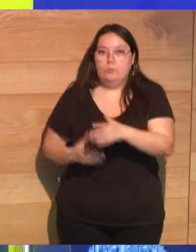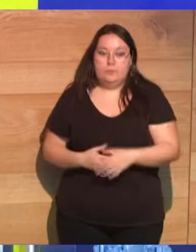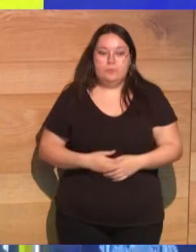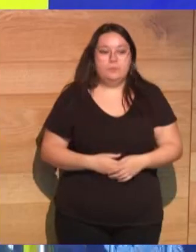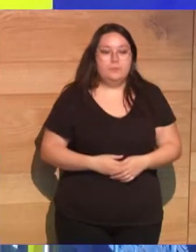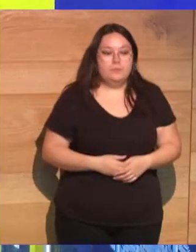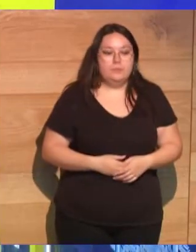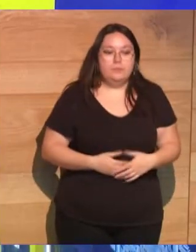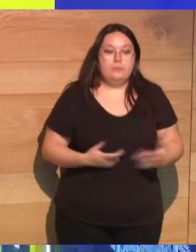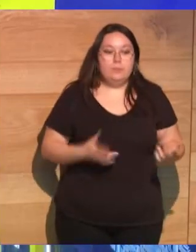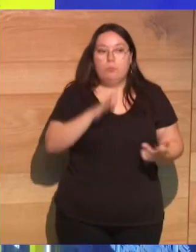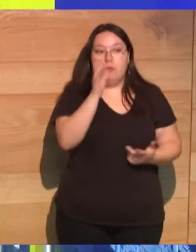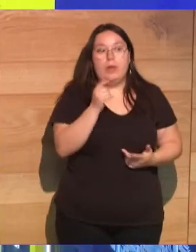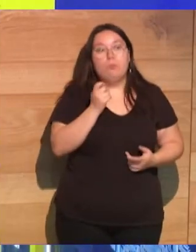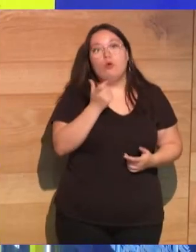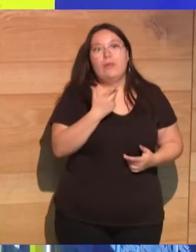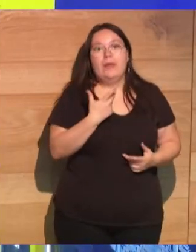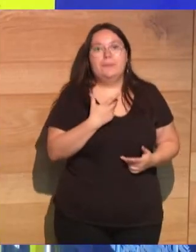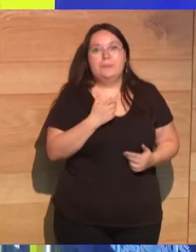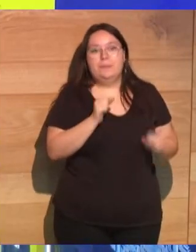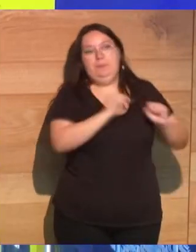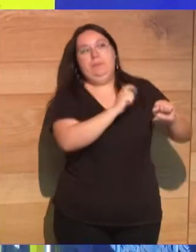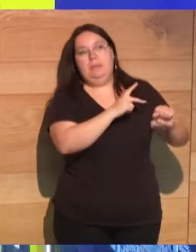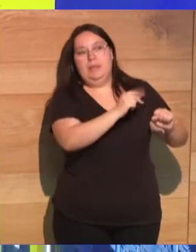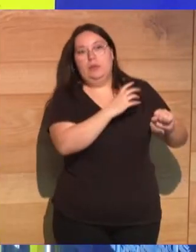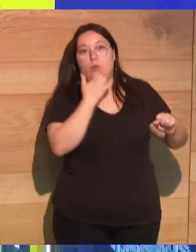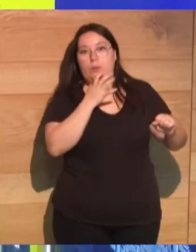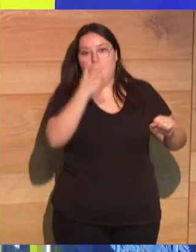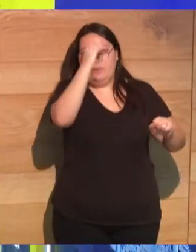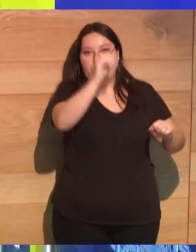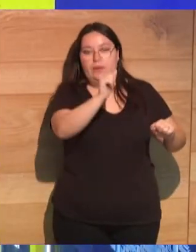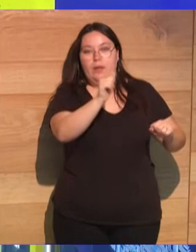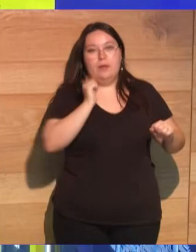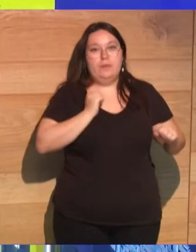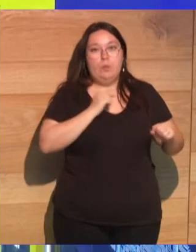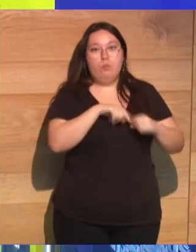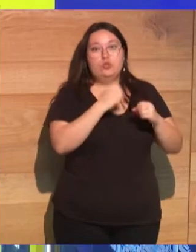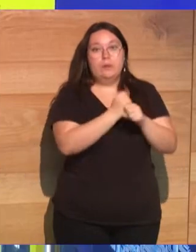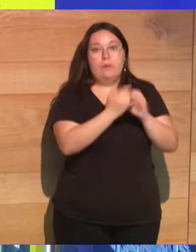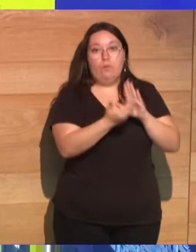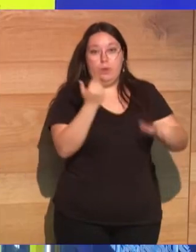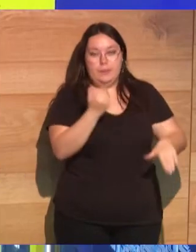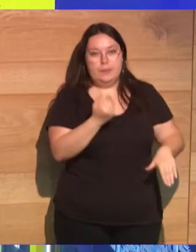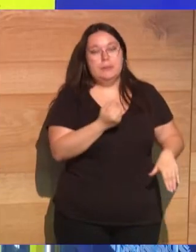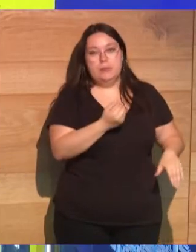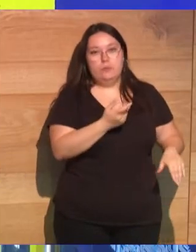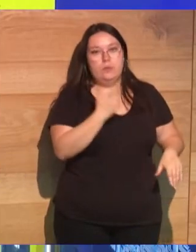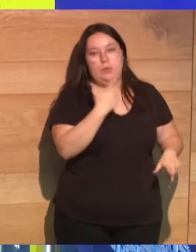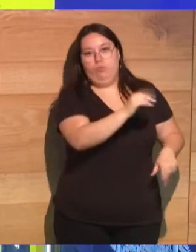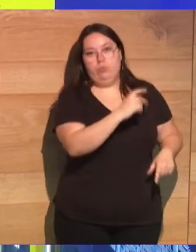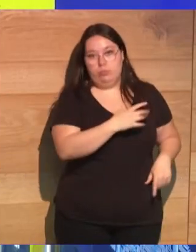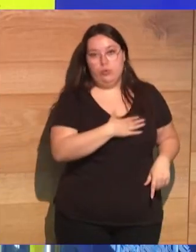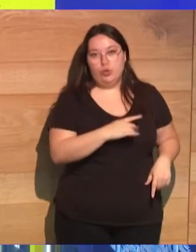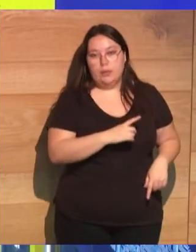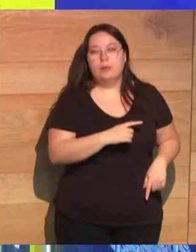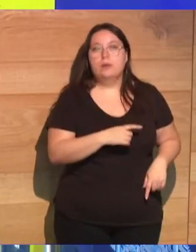Porque existe ahora mismo también un cierto rechazo, por ejemplo, a que la inteligencia artificial quite puestos de trabajo, ¿no? Todo eso, como he